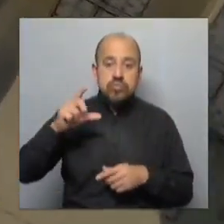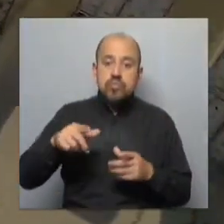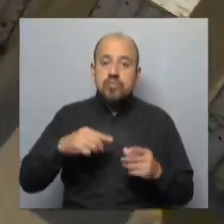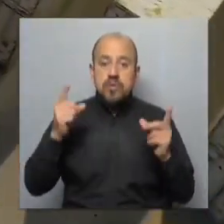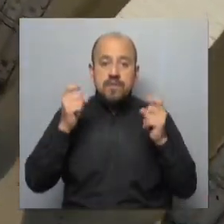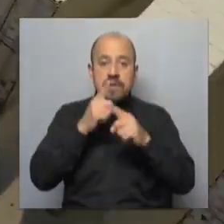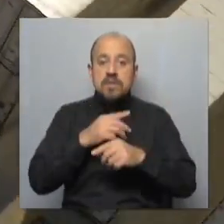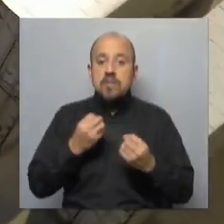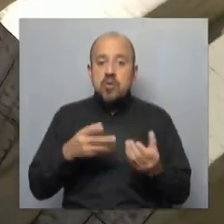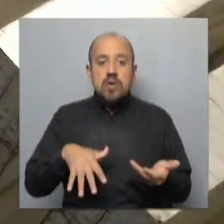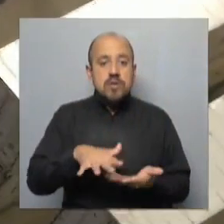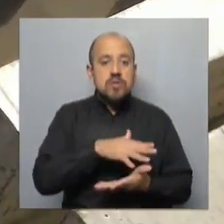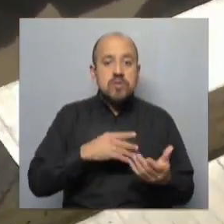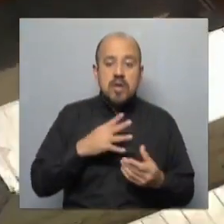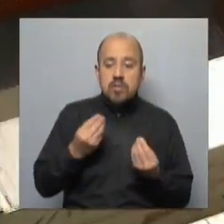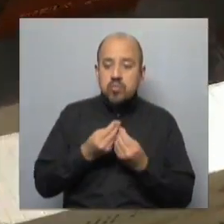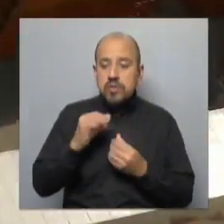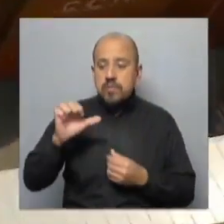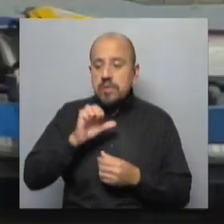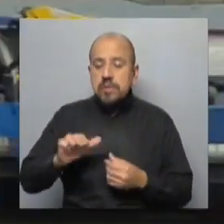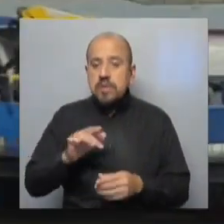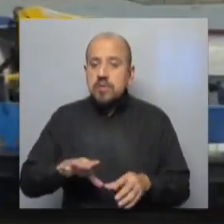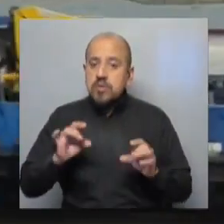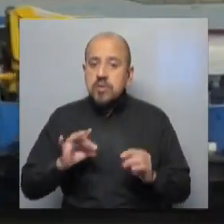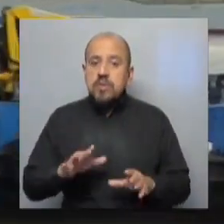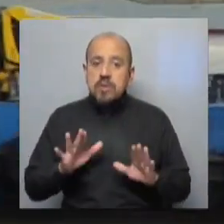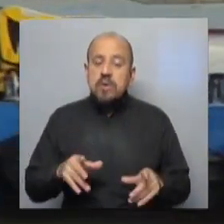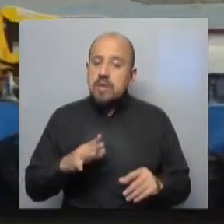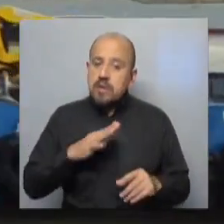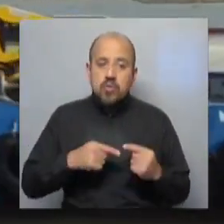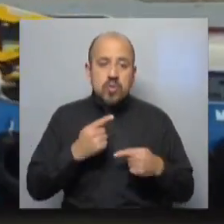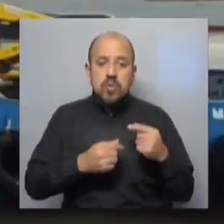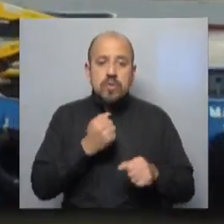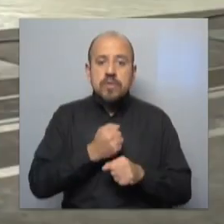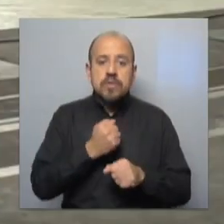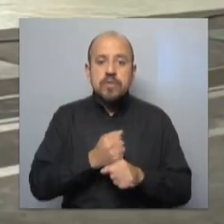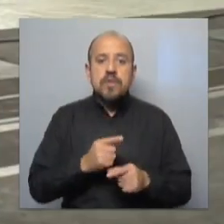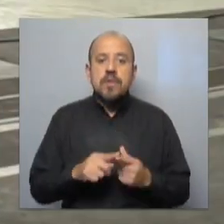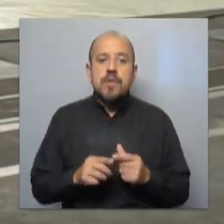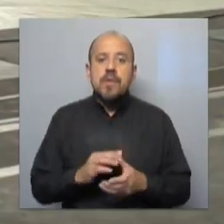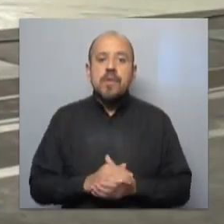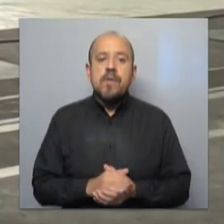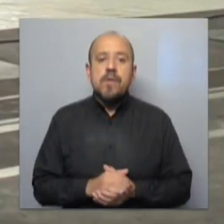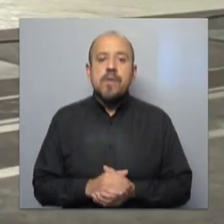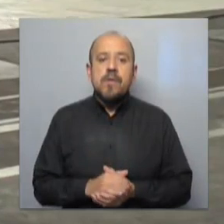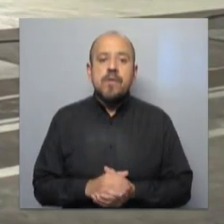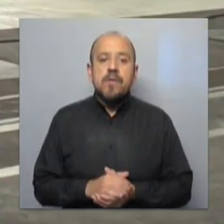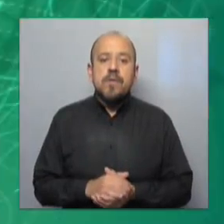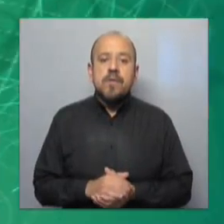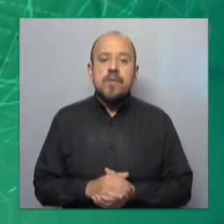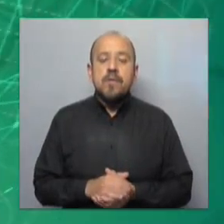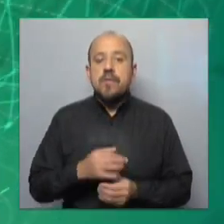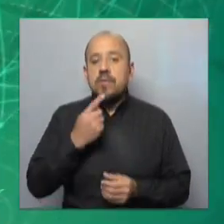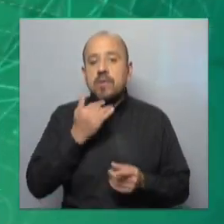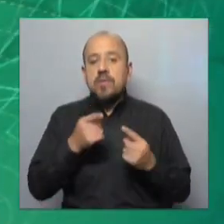donde muchas empresas comercian solo para mantener el mercado muchas veces usted se va